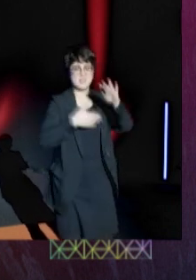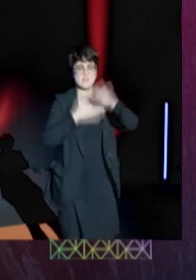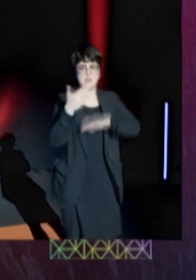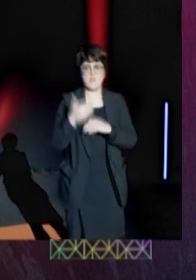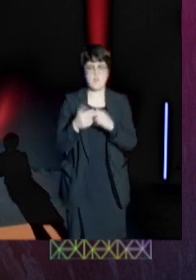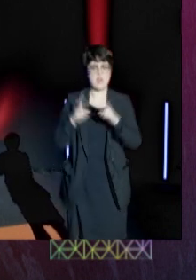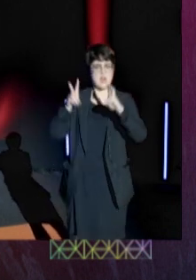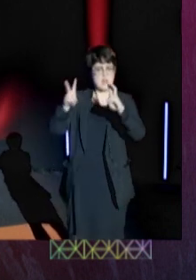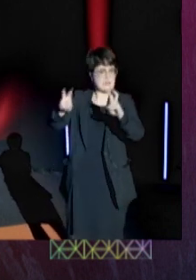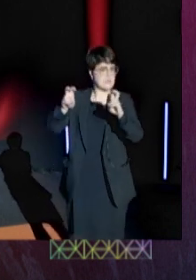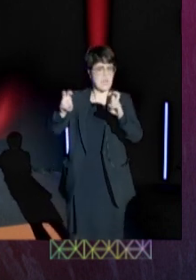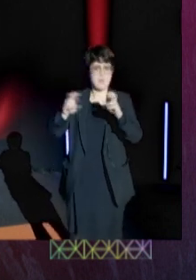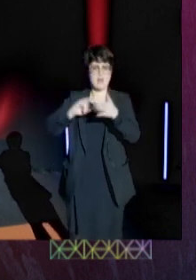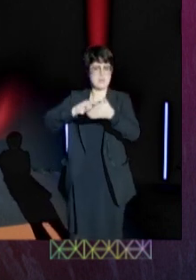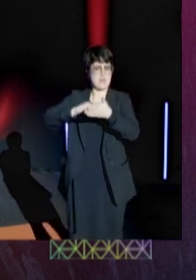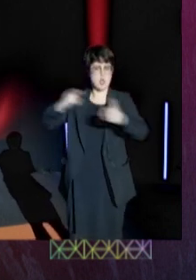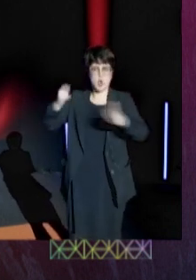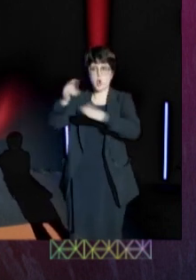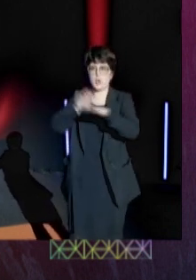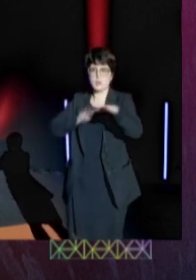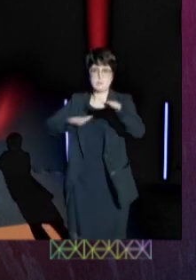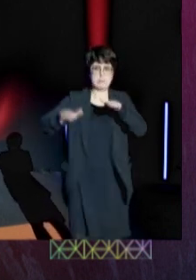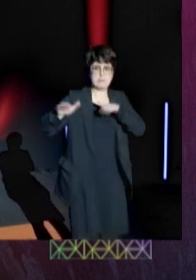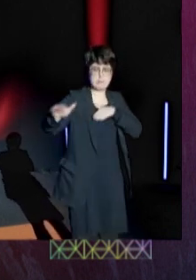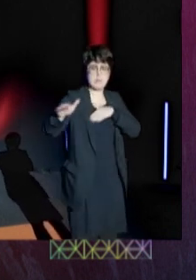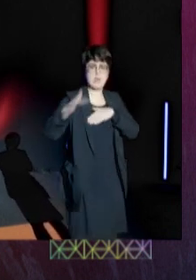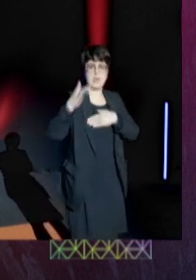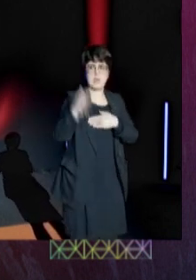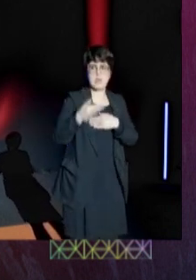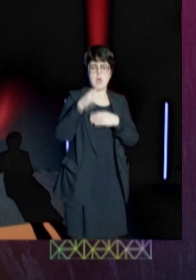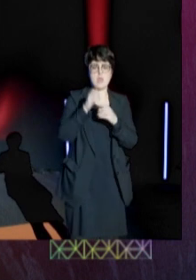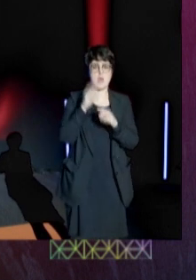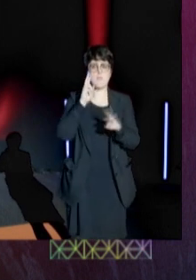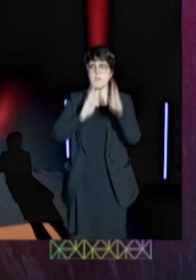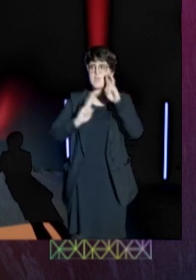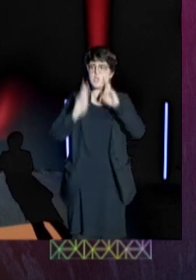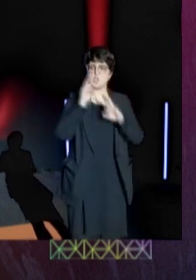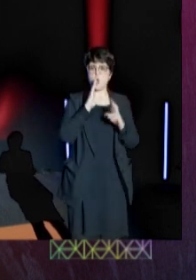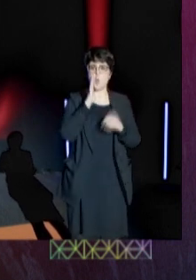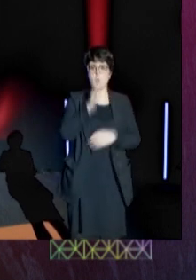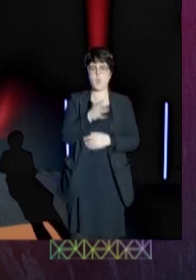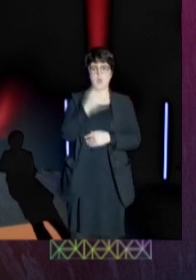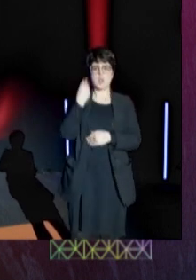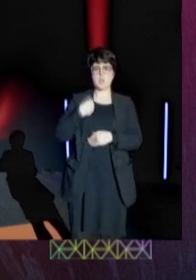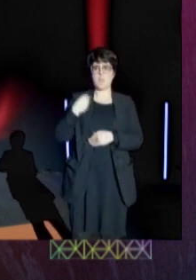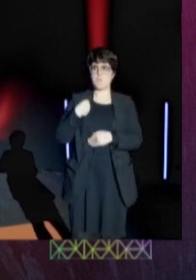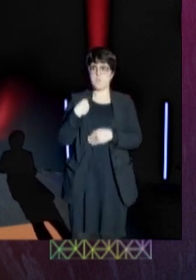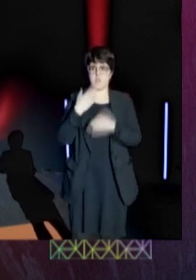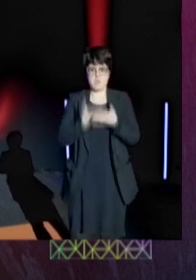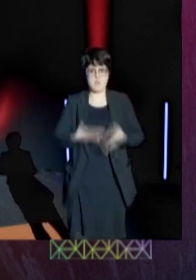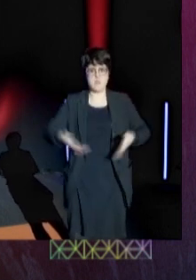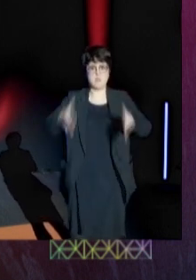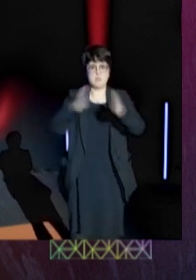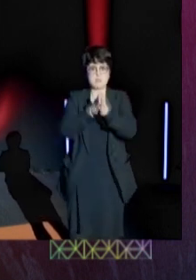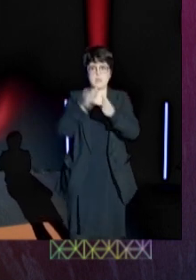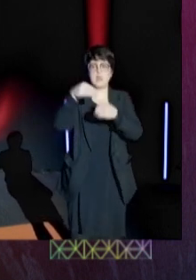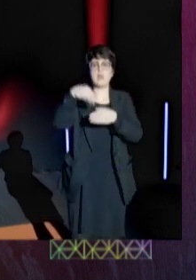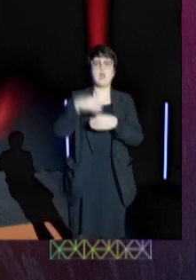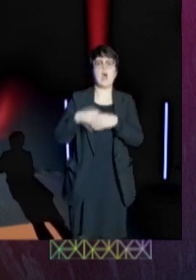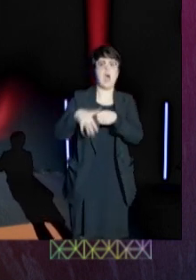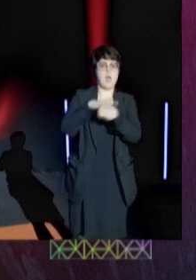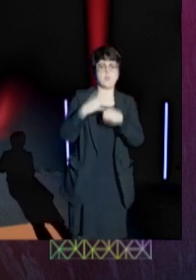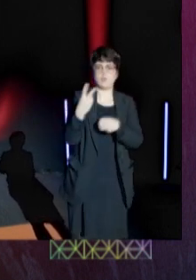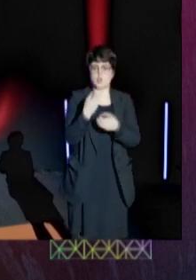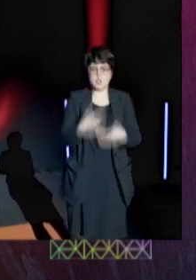avanzado en temas tecnológicos y visión de Por qué es bueno tener bajo una misma gorra un mismo paraguas estas dos